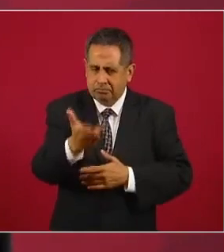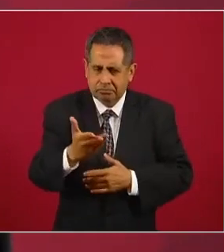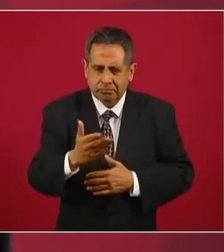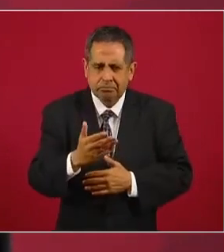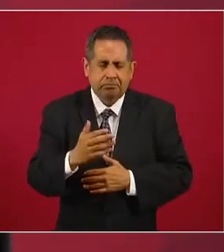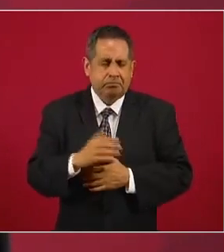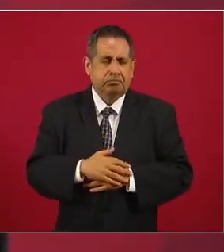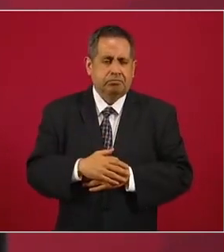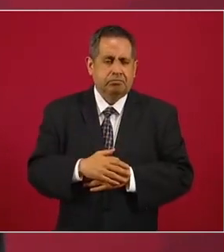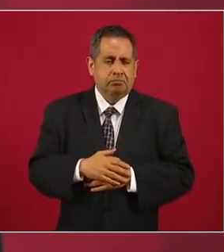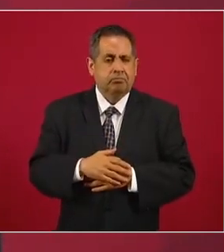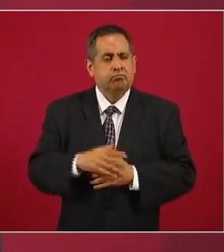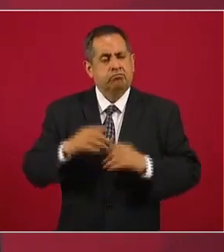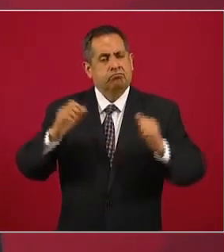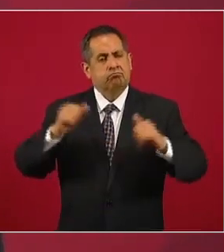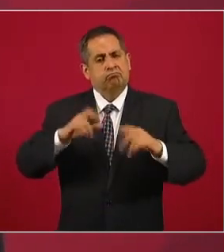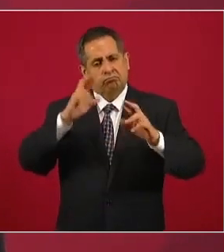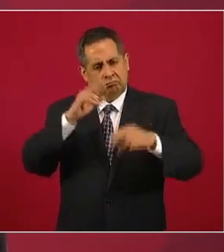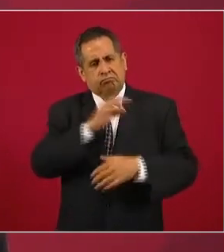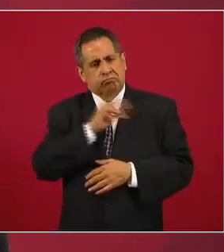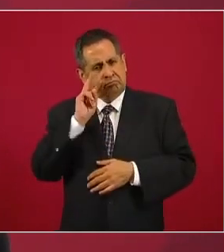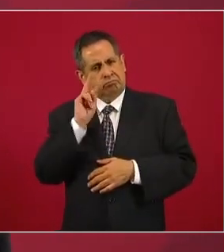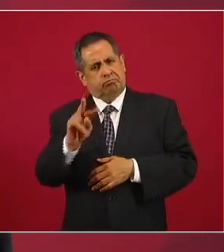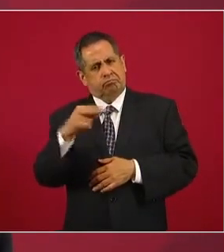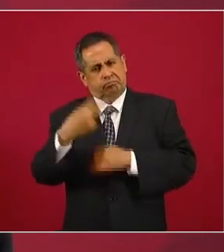una ceremonia que se puede ver